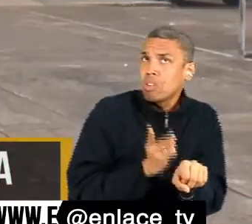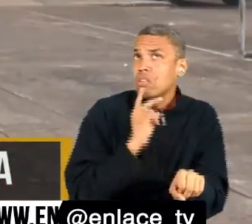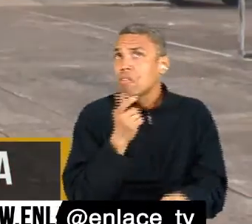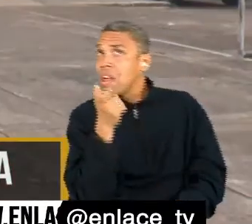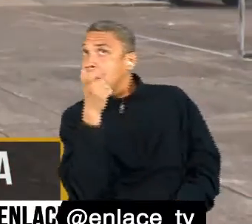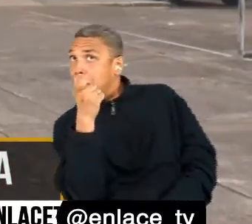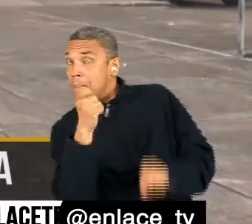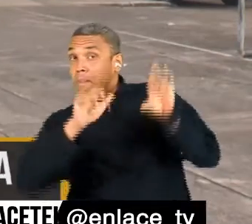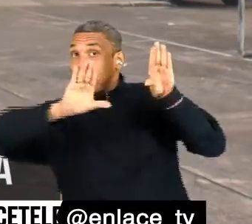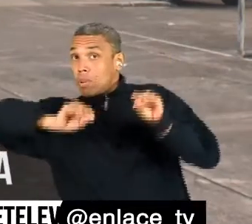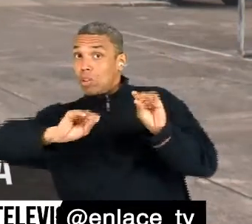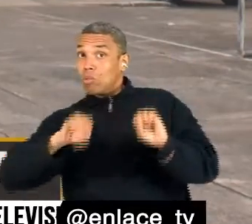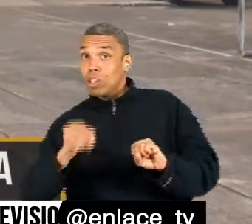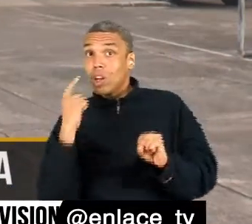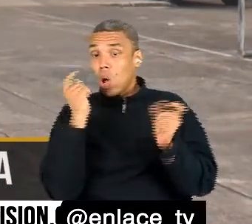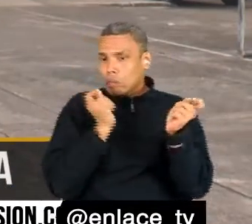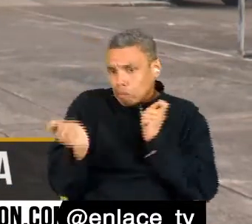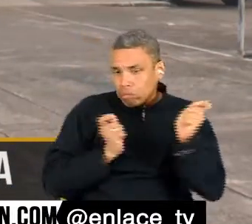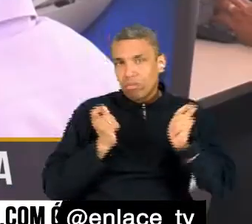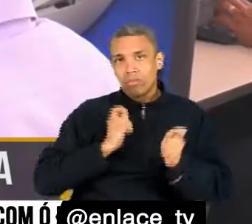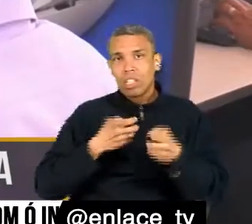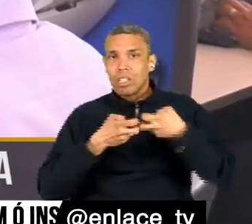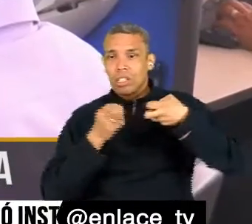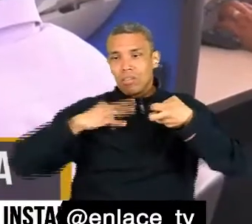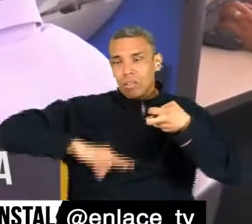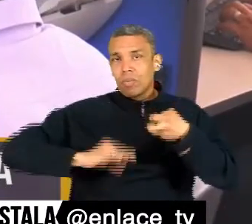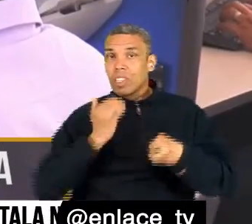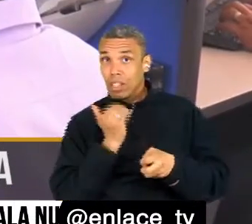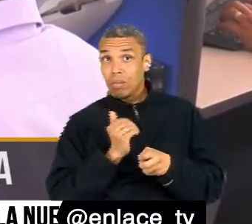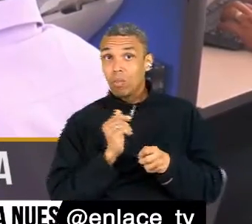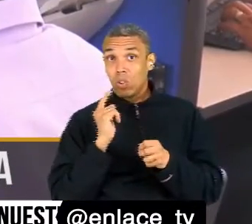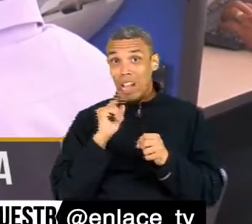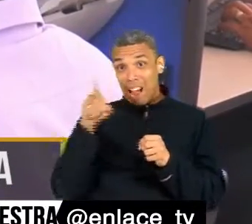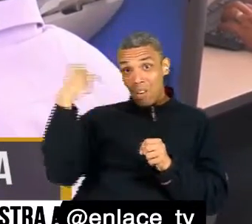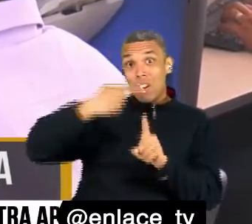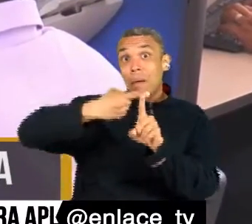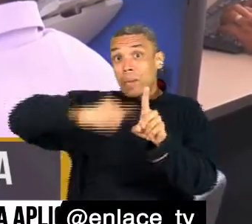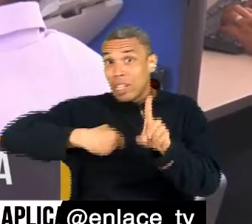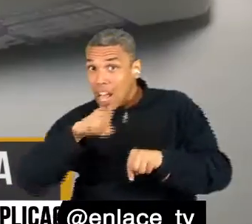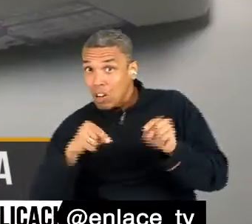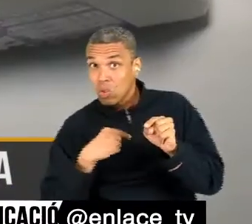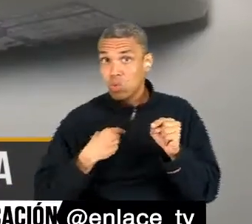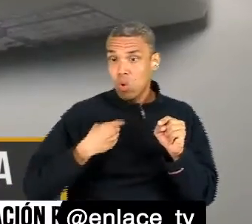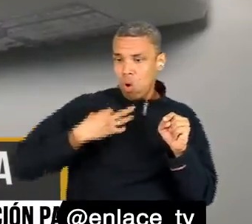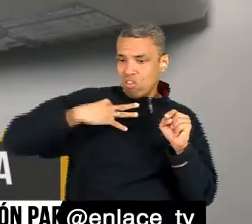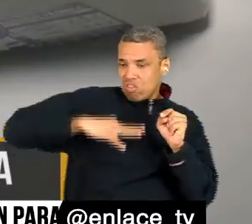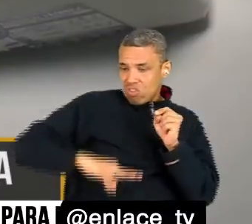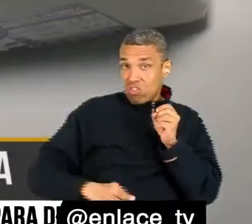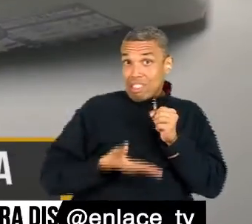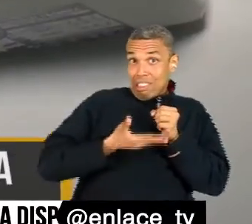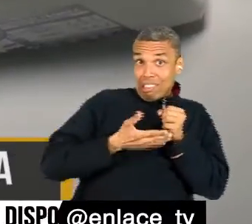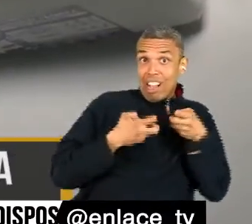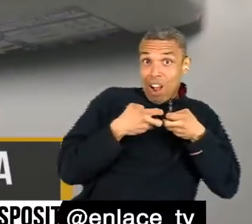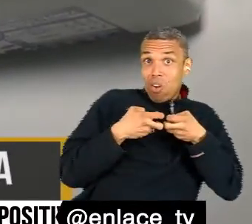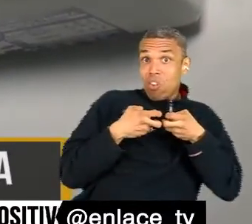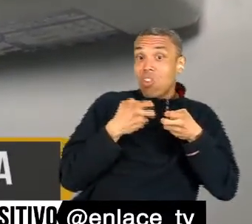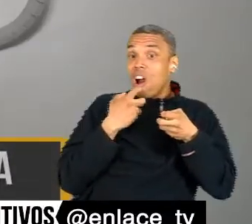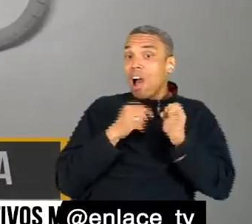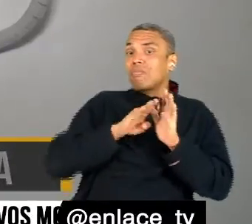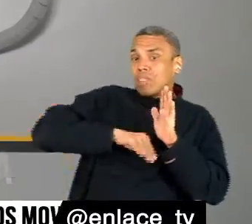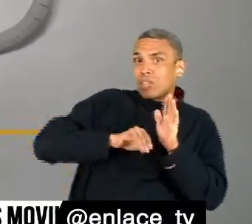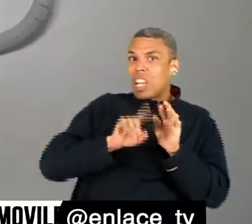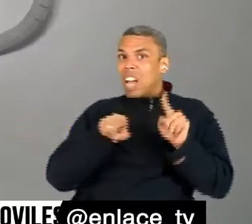La electrificadora de Santander aplicará en la próxima facturación los beneficios a quienes ahorren energía, pero también sancionará a quienes excedan en el